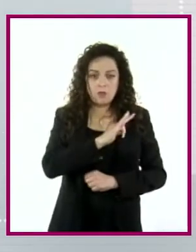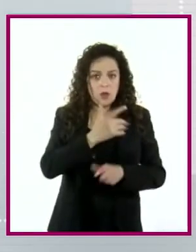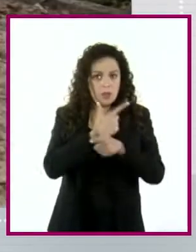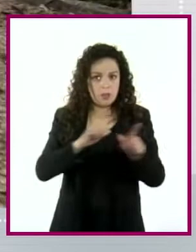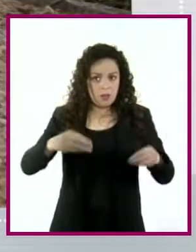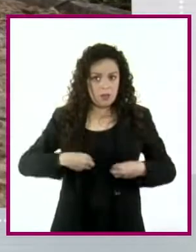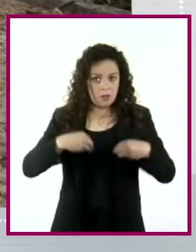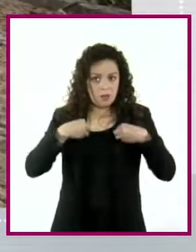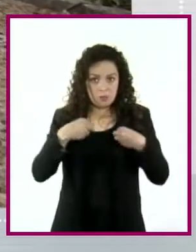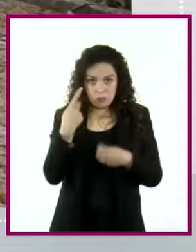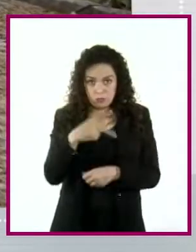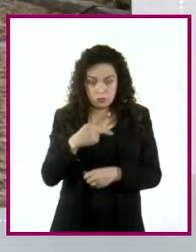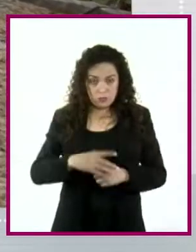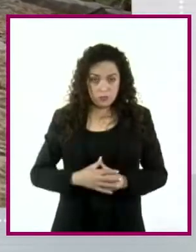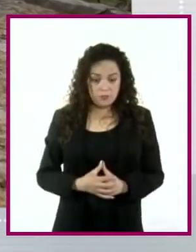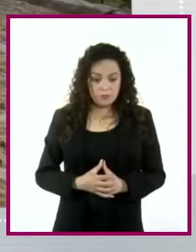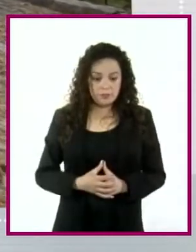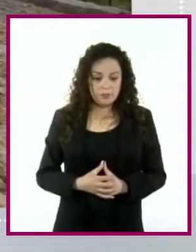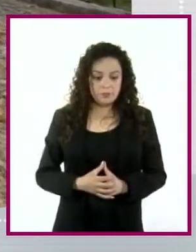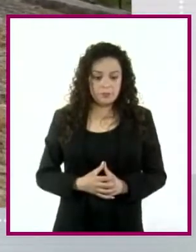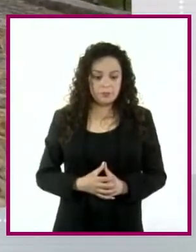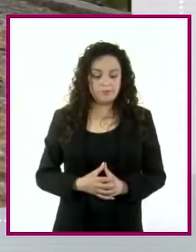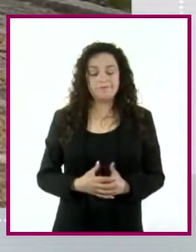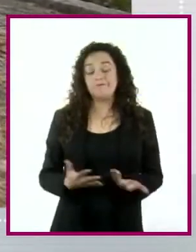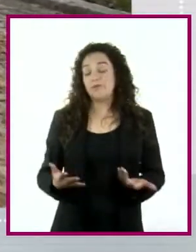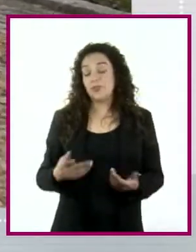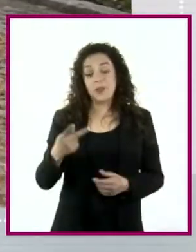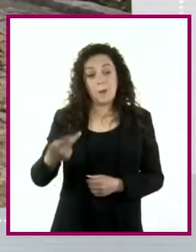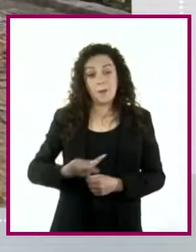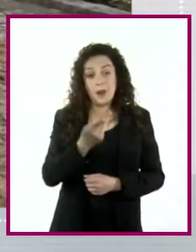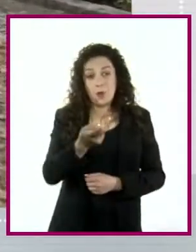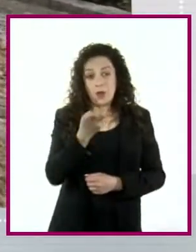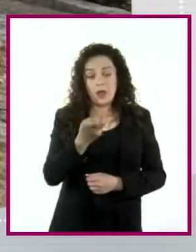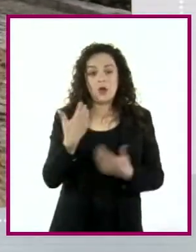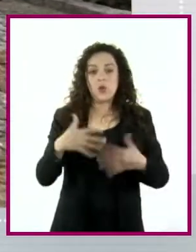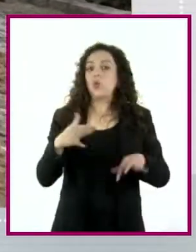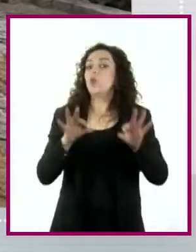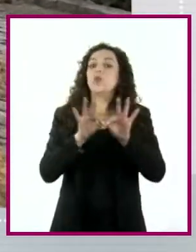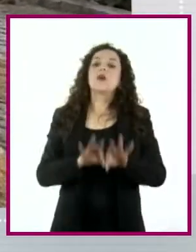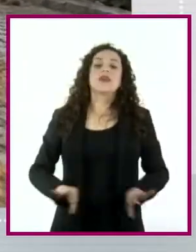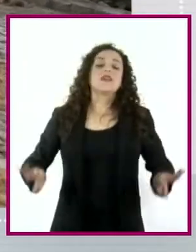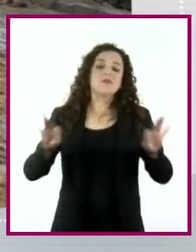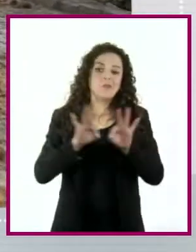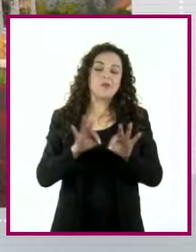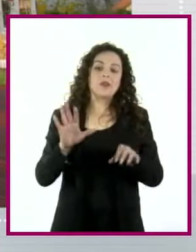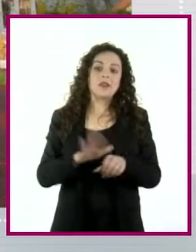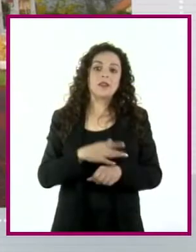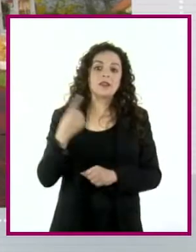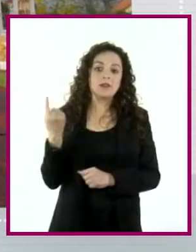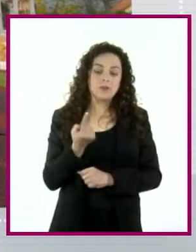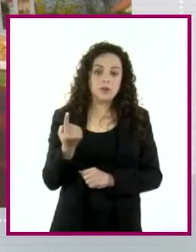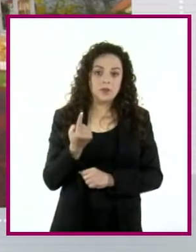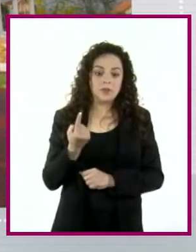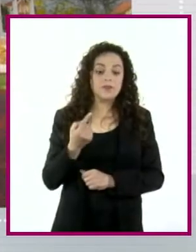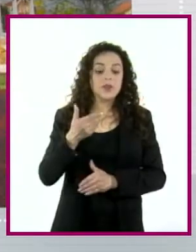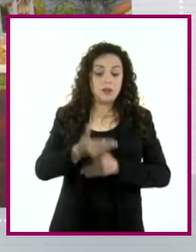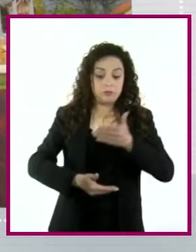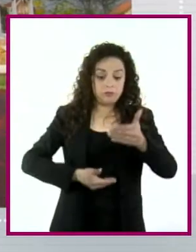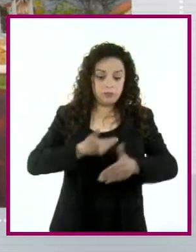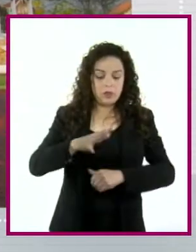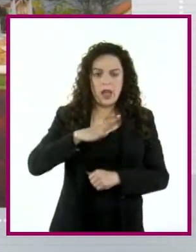libremente? Esa es una gran pregunta. Pues eso intentamos. Tenemos varios